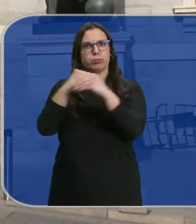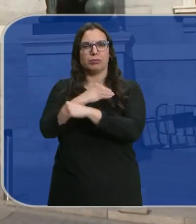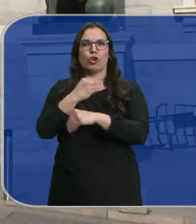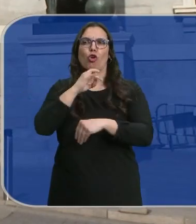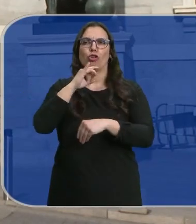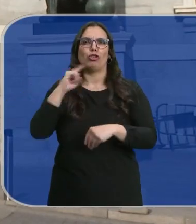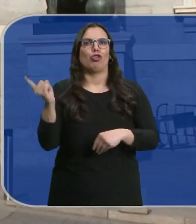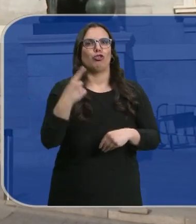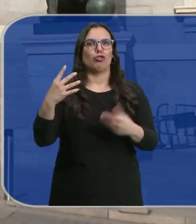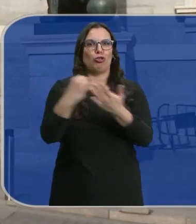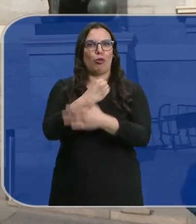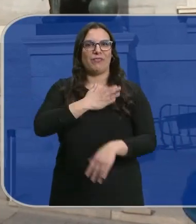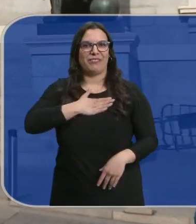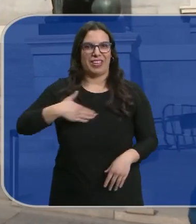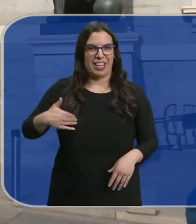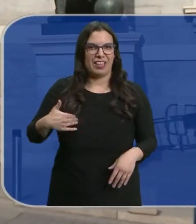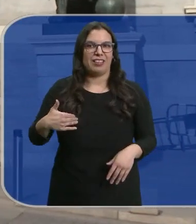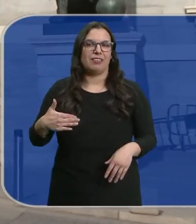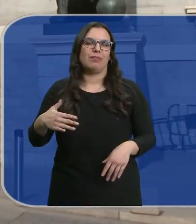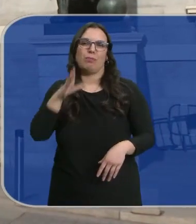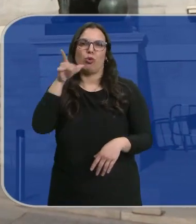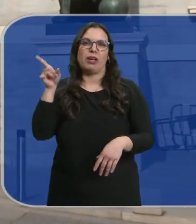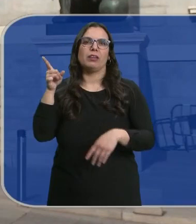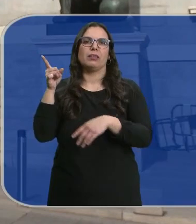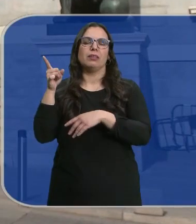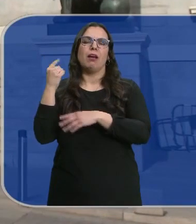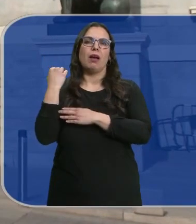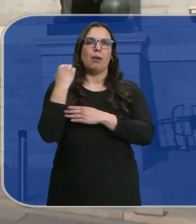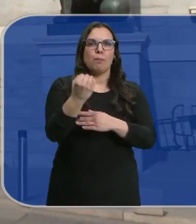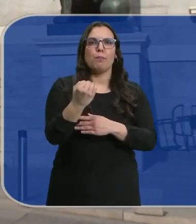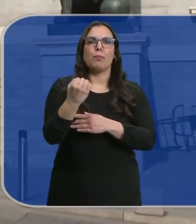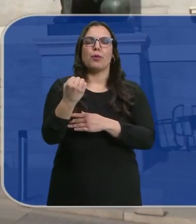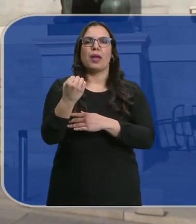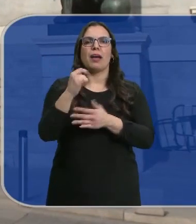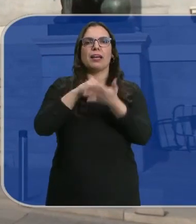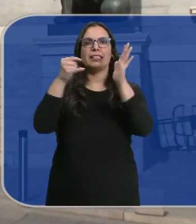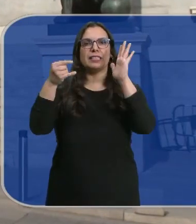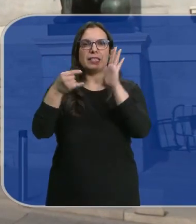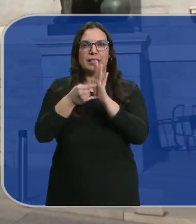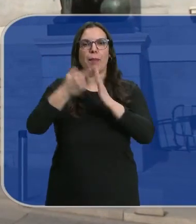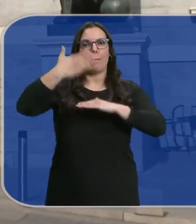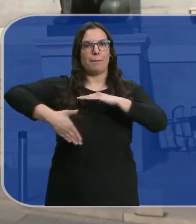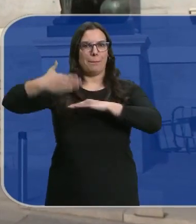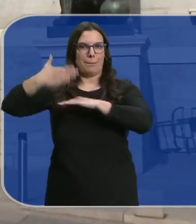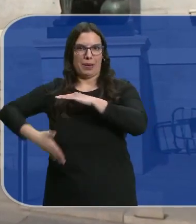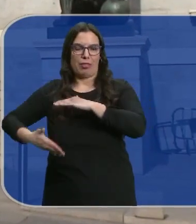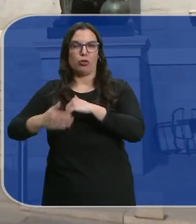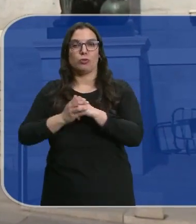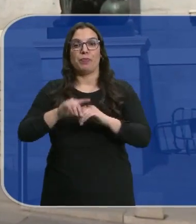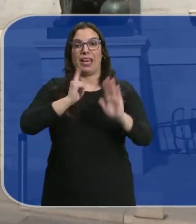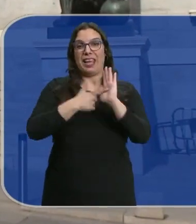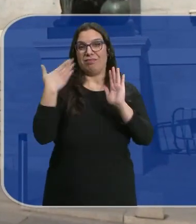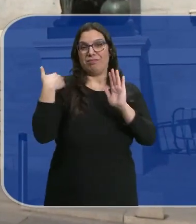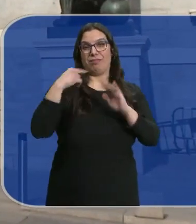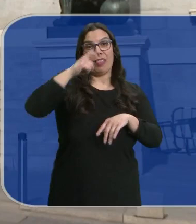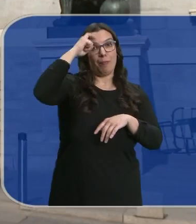satisfacer a todas las sensibilidades tras su apoyo, tras su respaldo al sistema de plazos, la ley de Zapatero que el